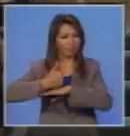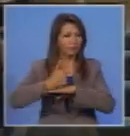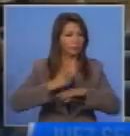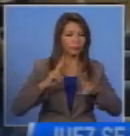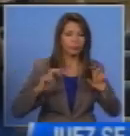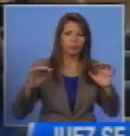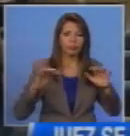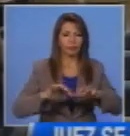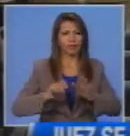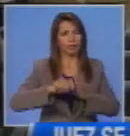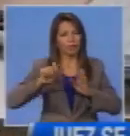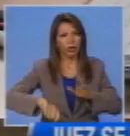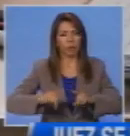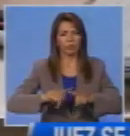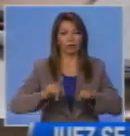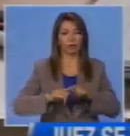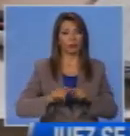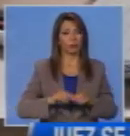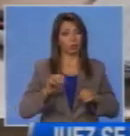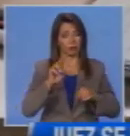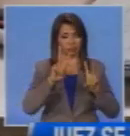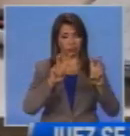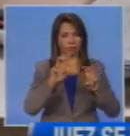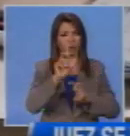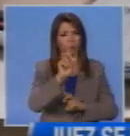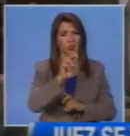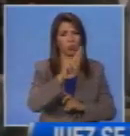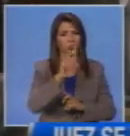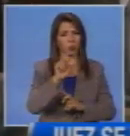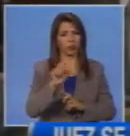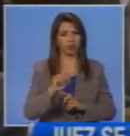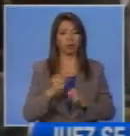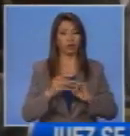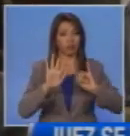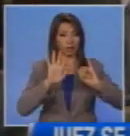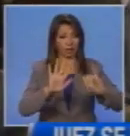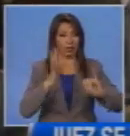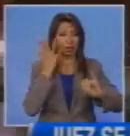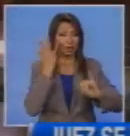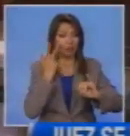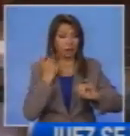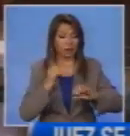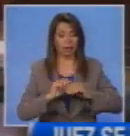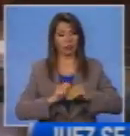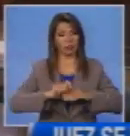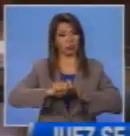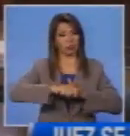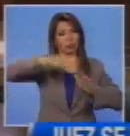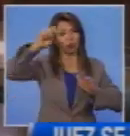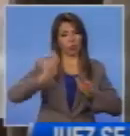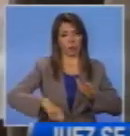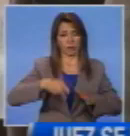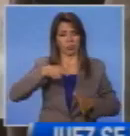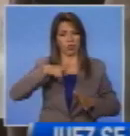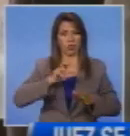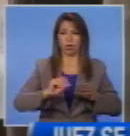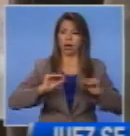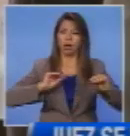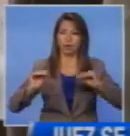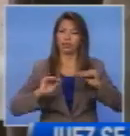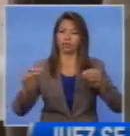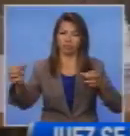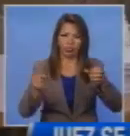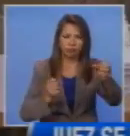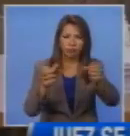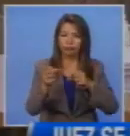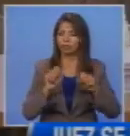Esto ha ocurrido al sexto día de audiencia consecutiva a la que ha tenido que convocar el juez nacional Paul Íñiguez para